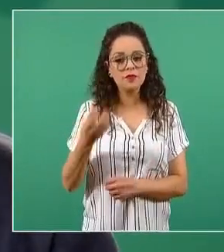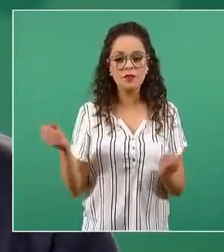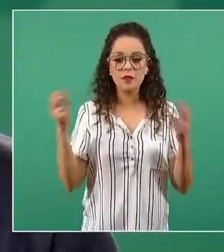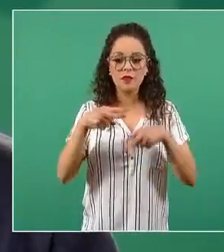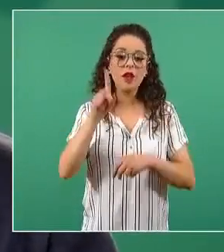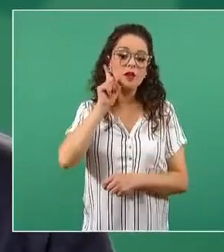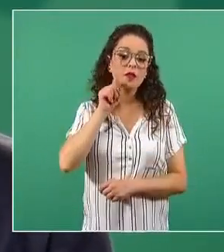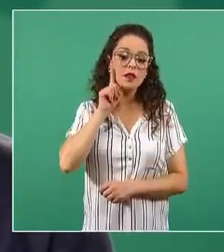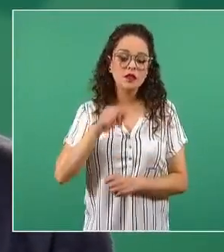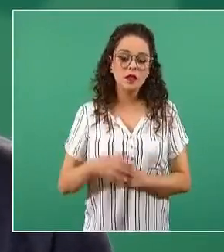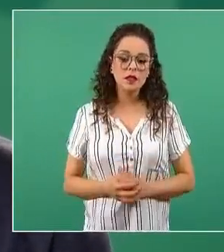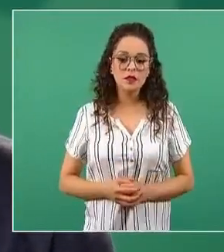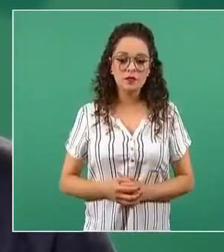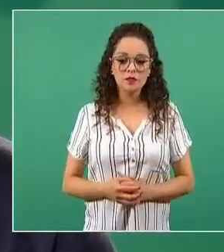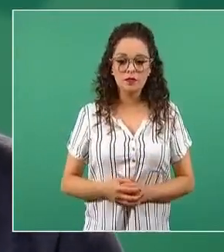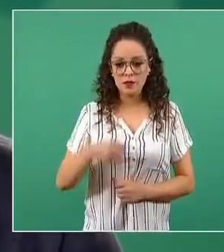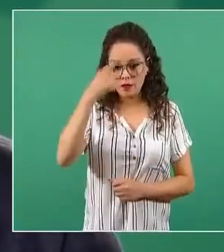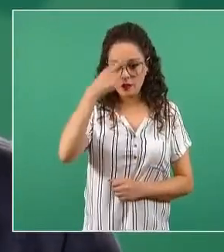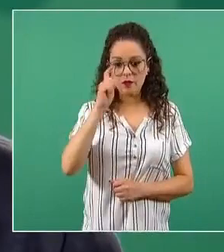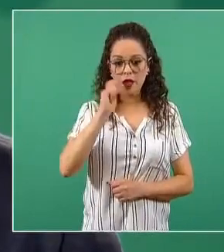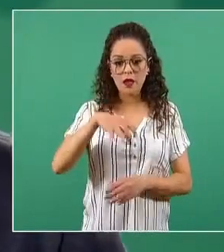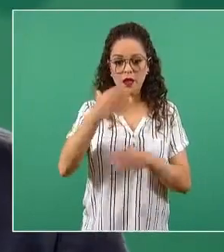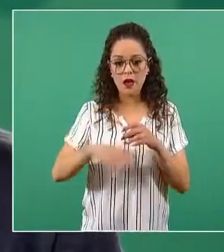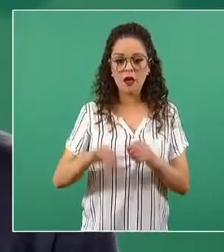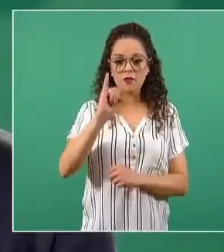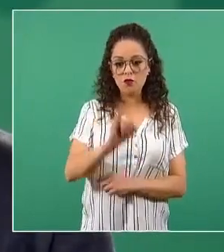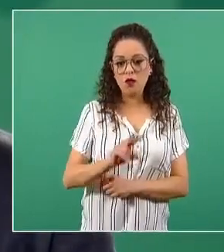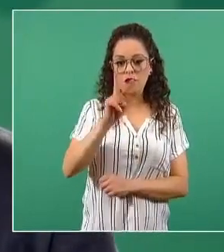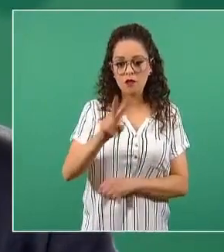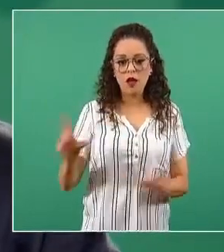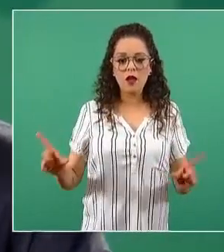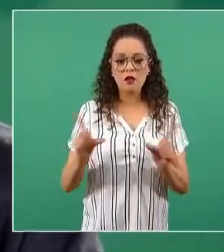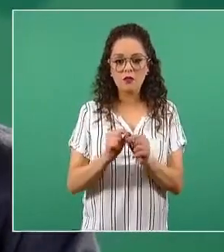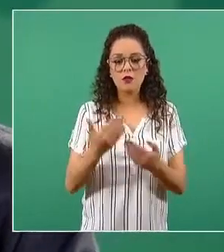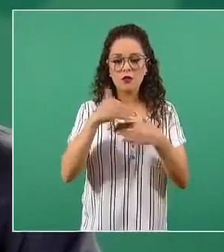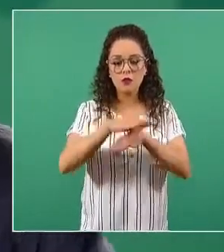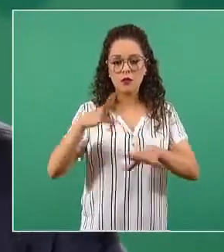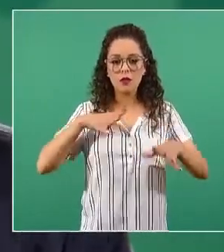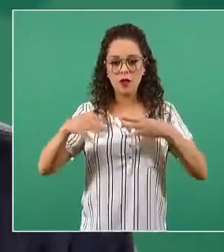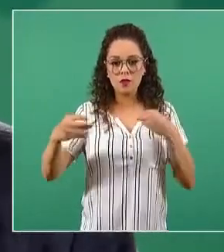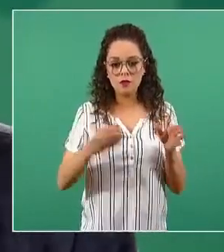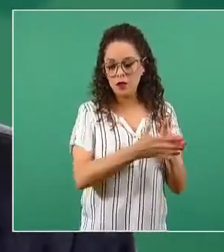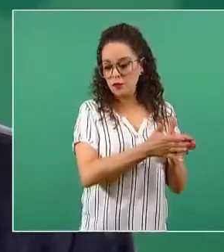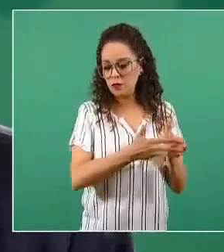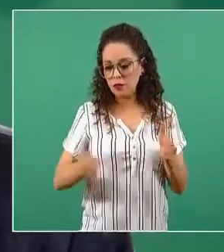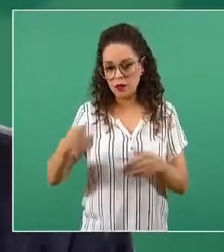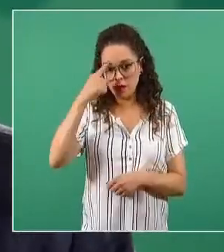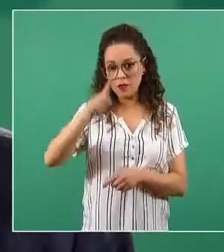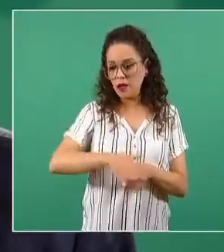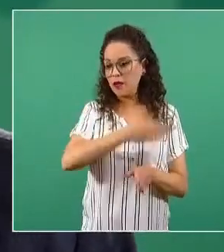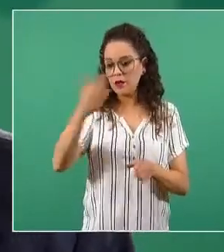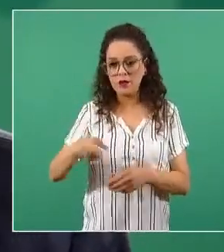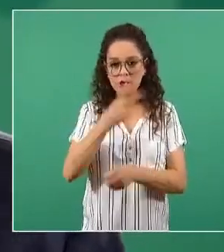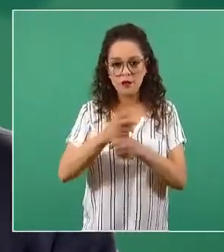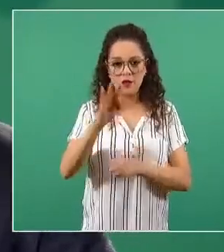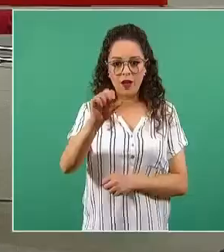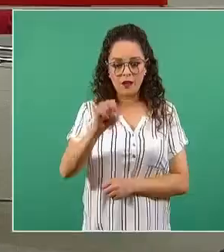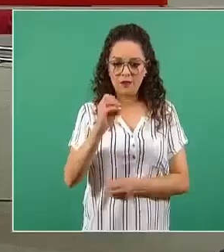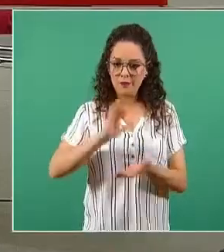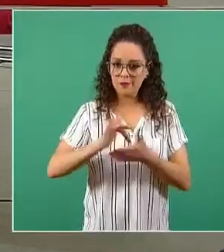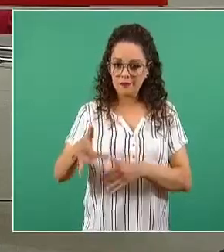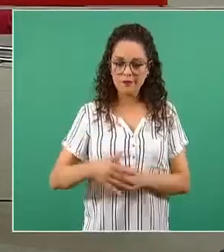vemos mañana para nuestro cierre jueves, viernes con el resumen de la epidemia y transición a la siguiente fase. Gracias.